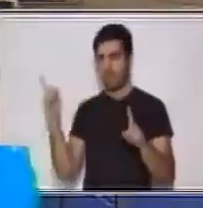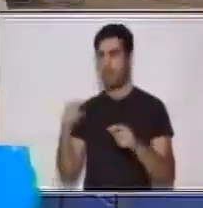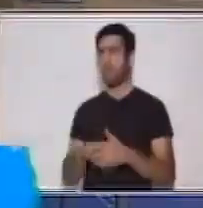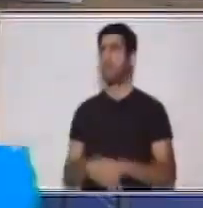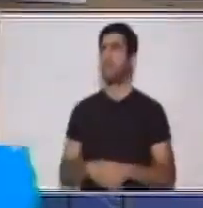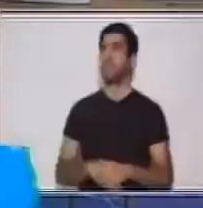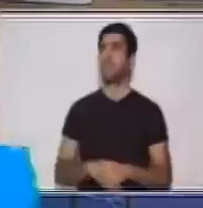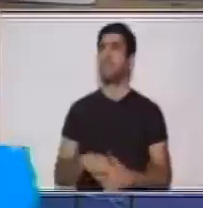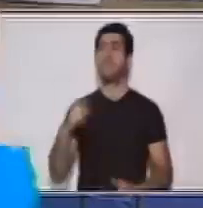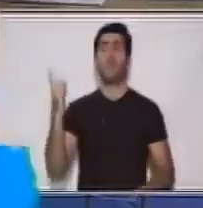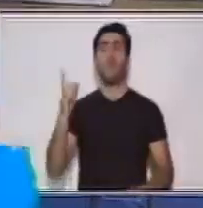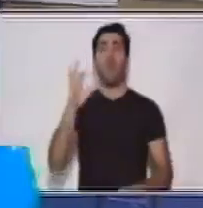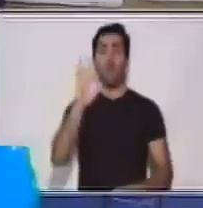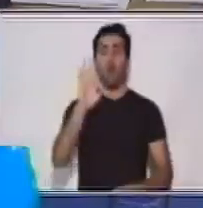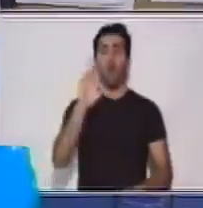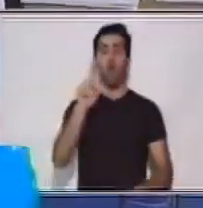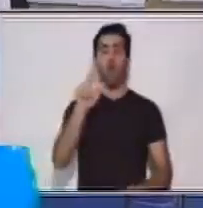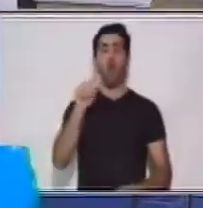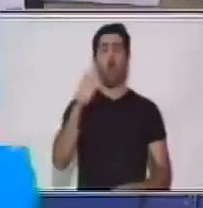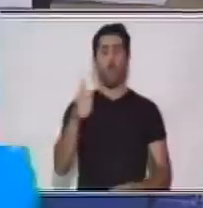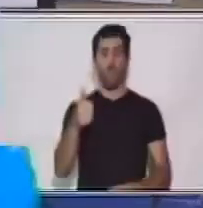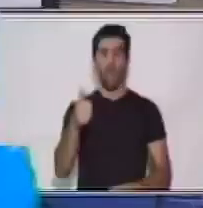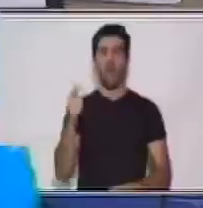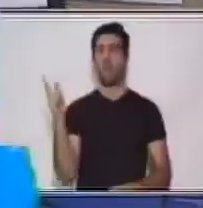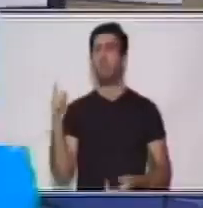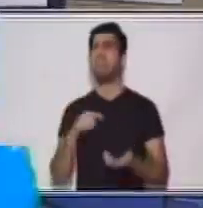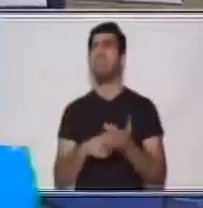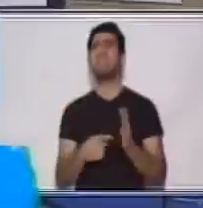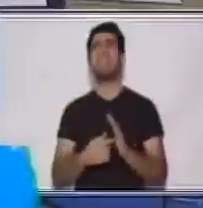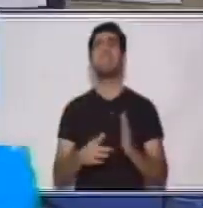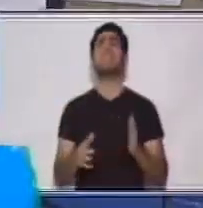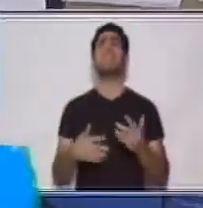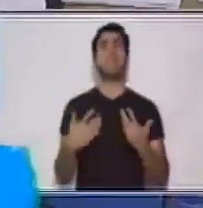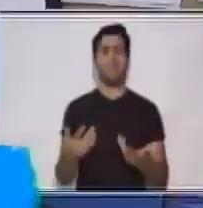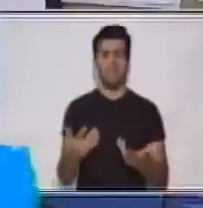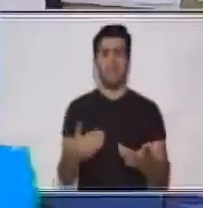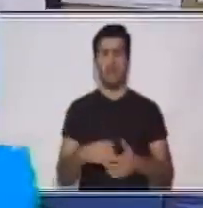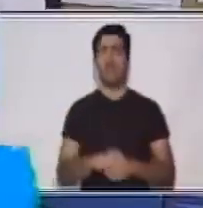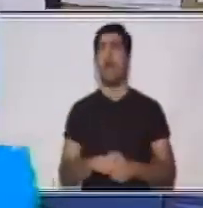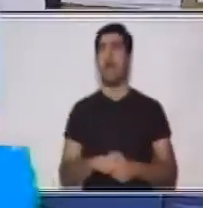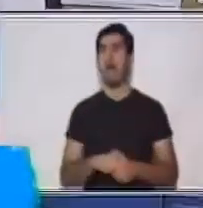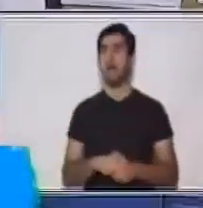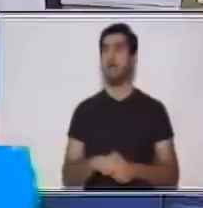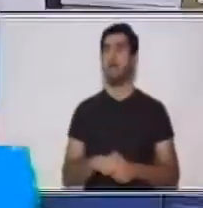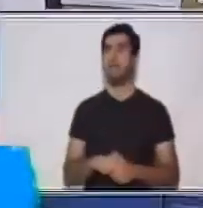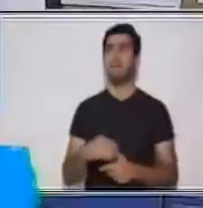Está la oda, que en este caso es un poema que corresponde a